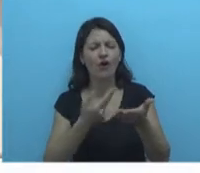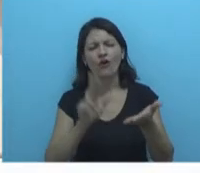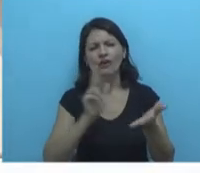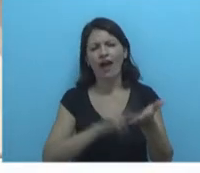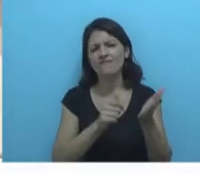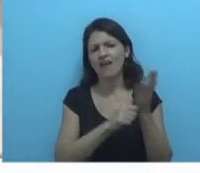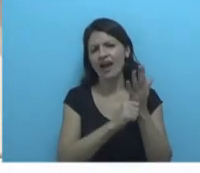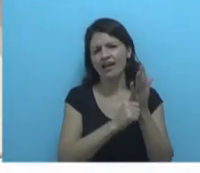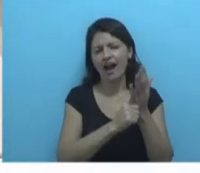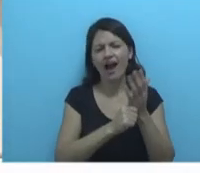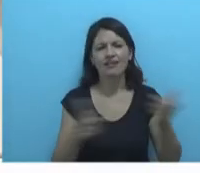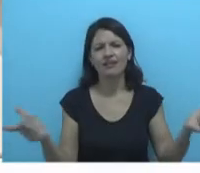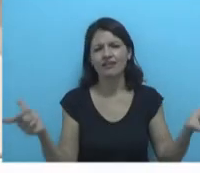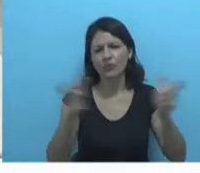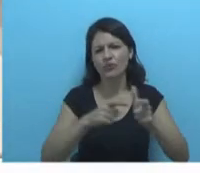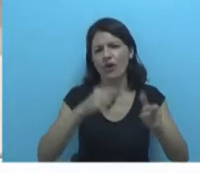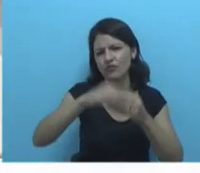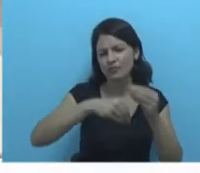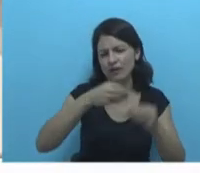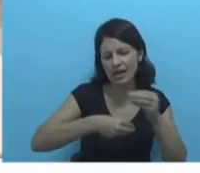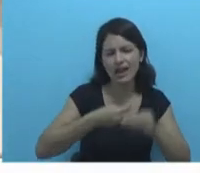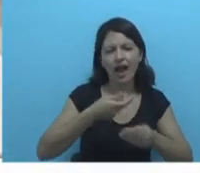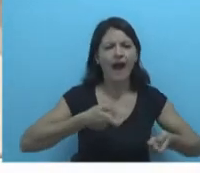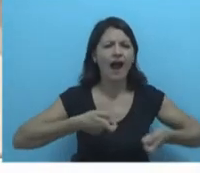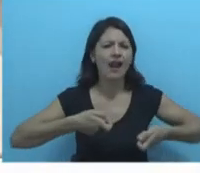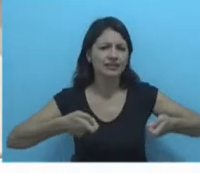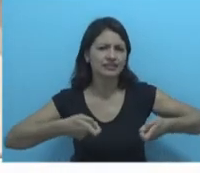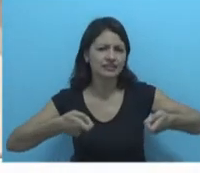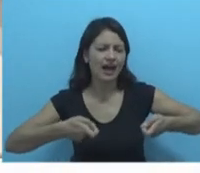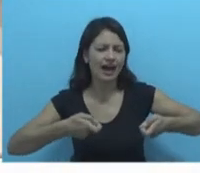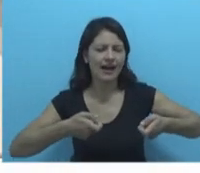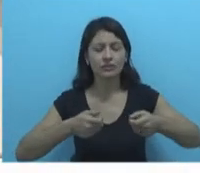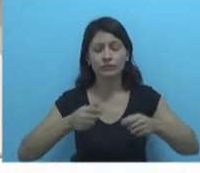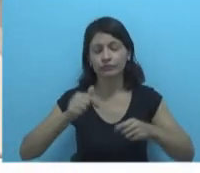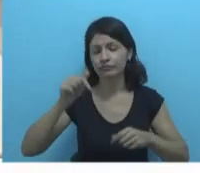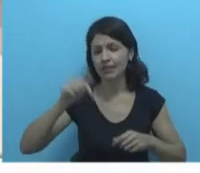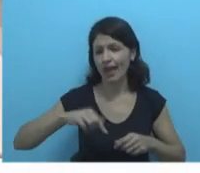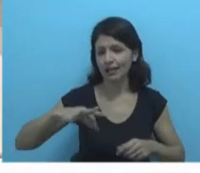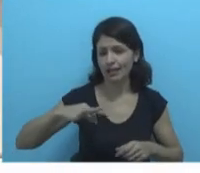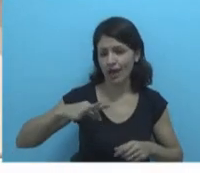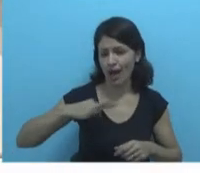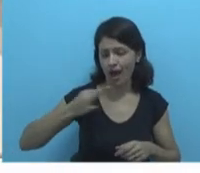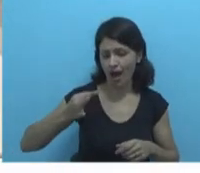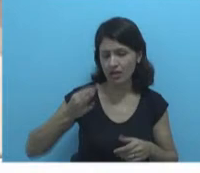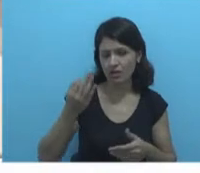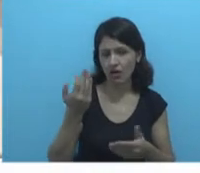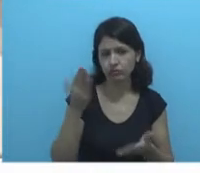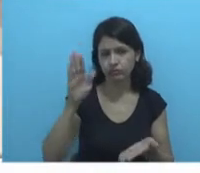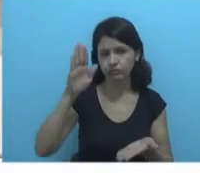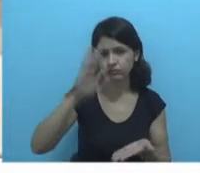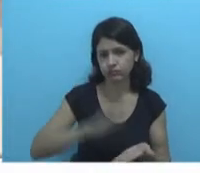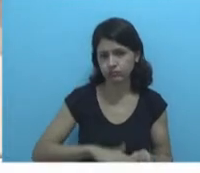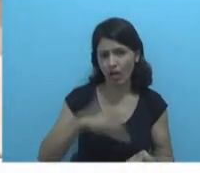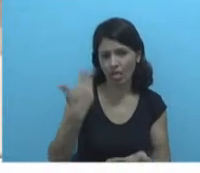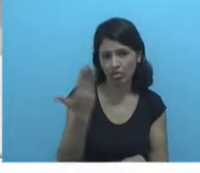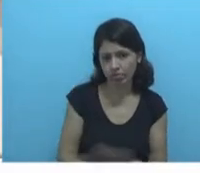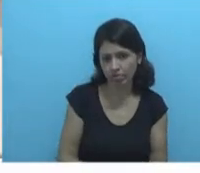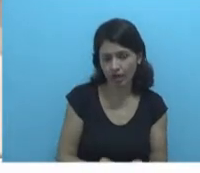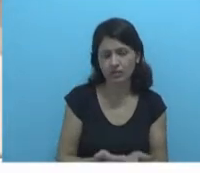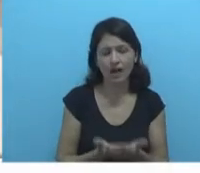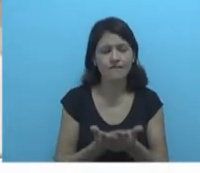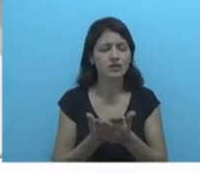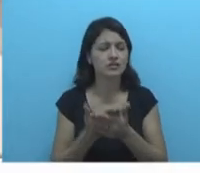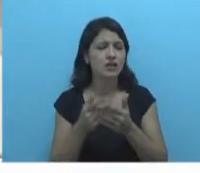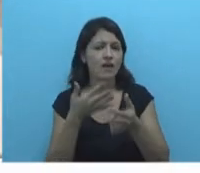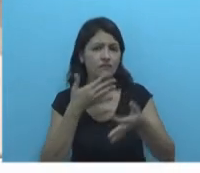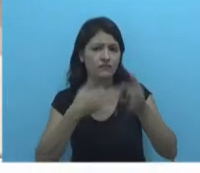reuniones familiares. Lamentamos decirle que este año hemos caído al piso de los últimos 100 años en consumo de